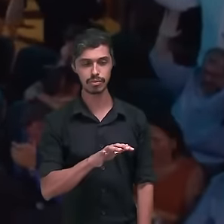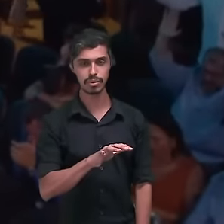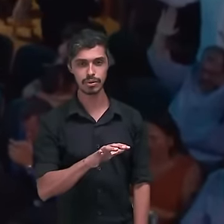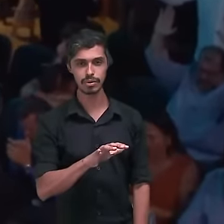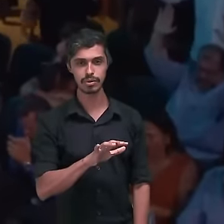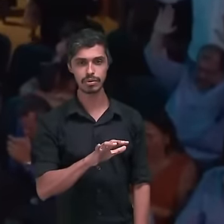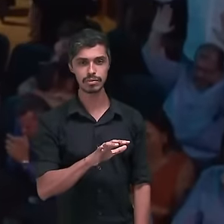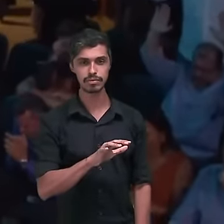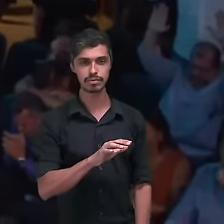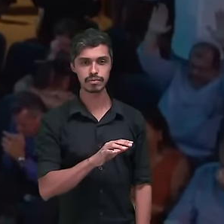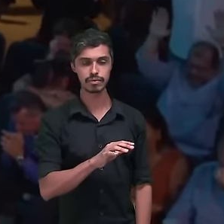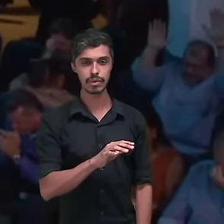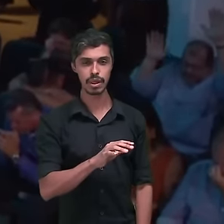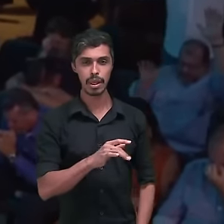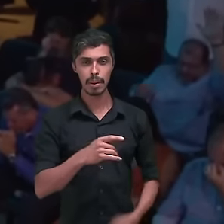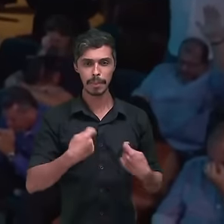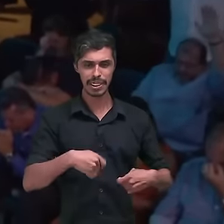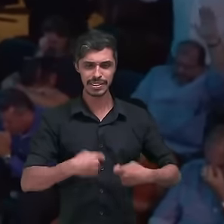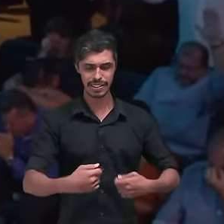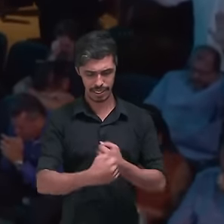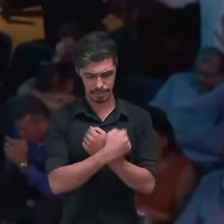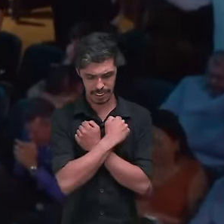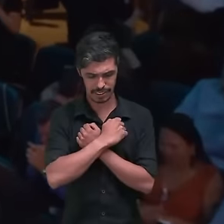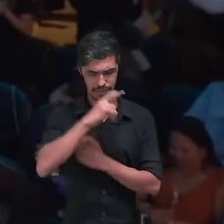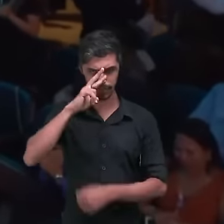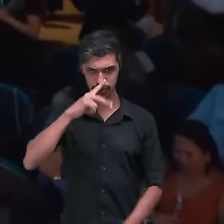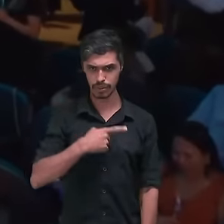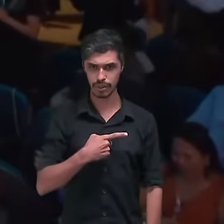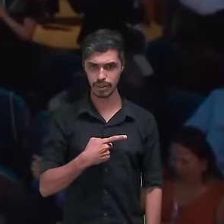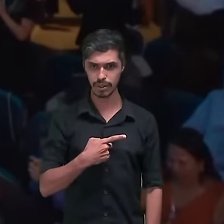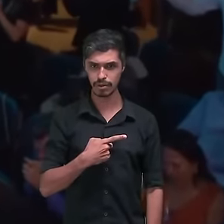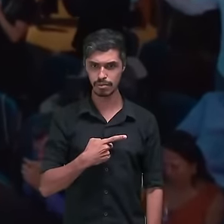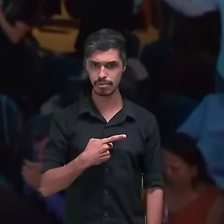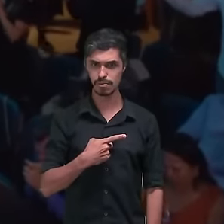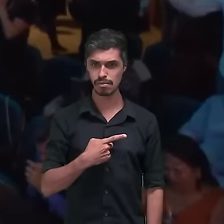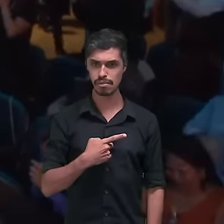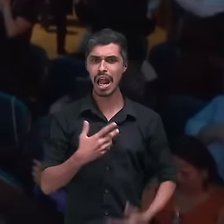usted. Usted precisa abrazar. ¿Quién es usted?